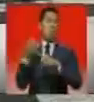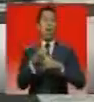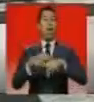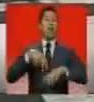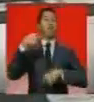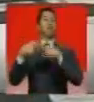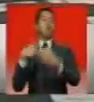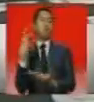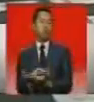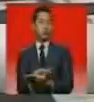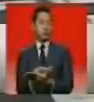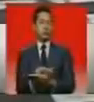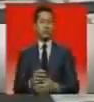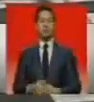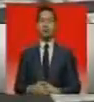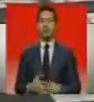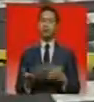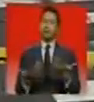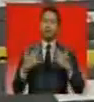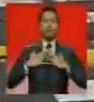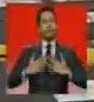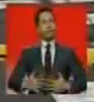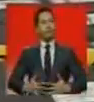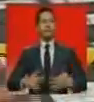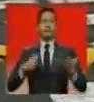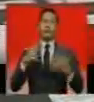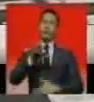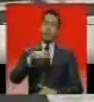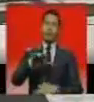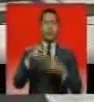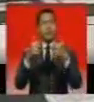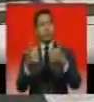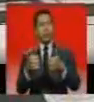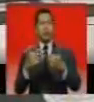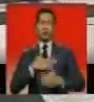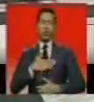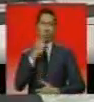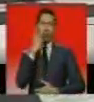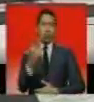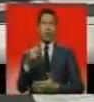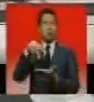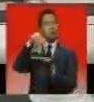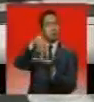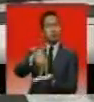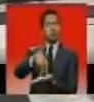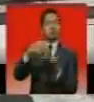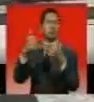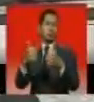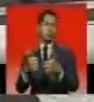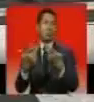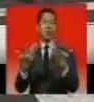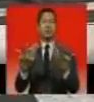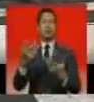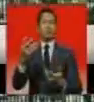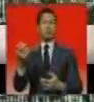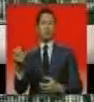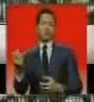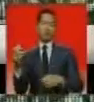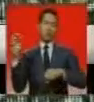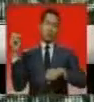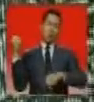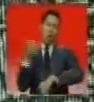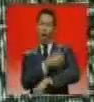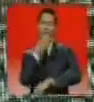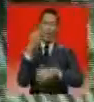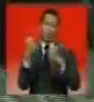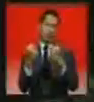piso. Aparentemente está en buenas condiciones porque yo le vi que el señor se paró y todo, ¿no? Aparentemente tiene un pequeño golpe en la pierna. En la